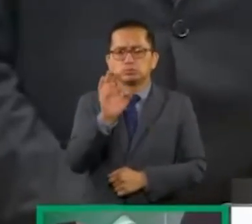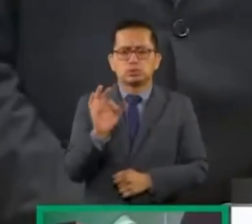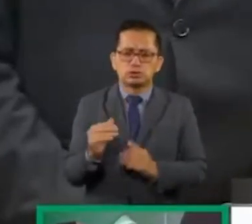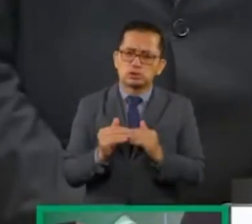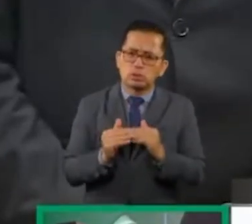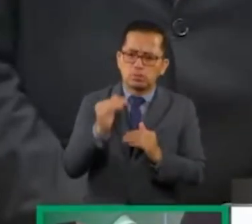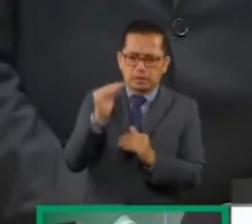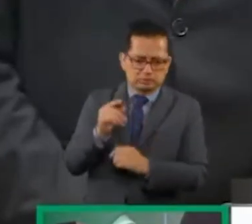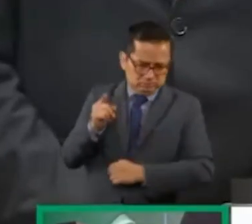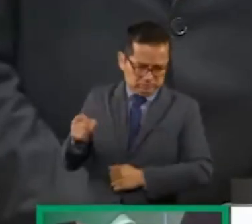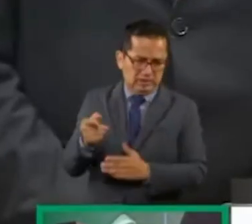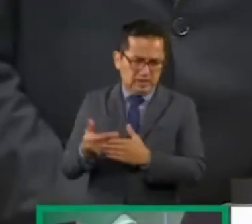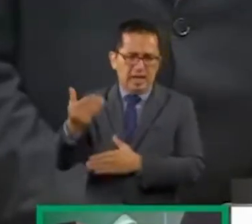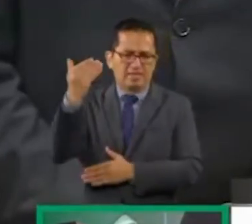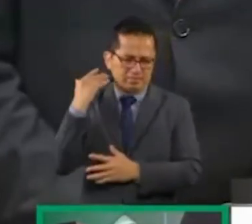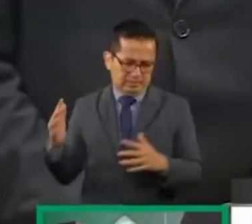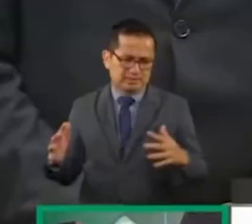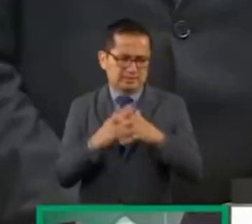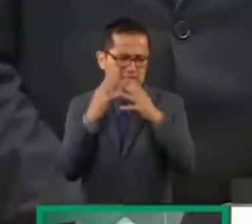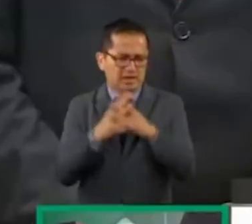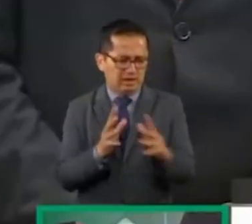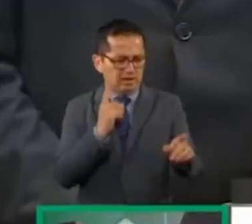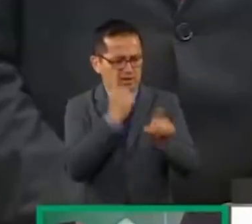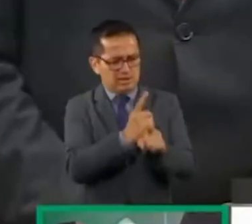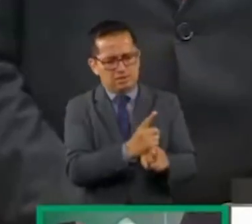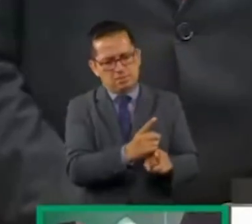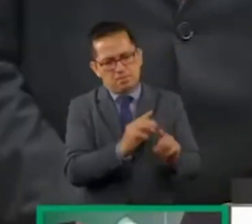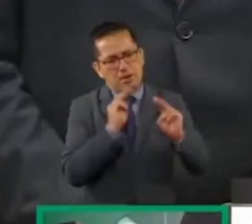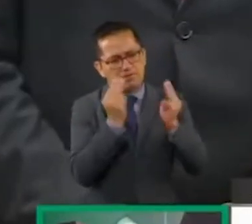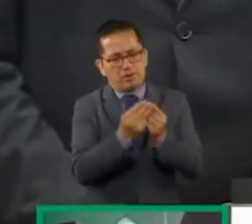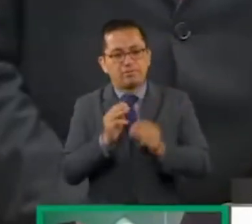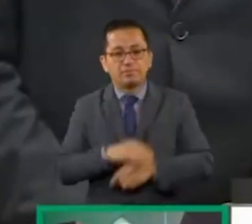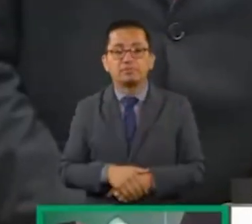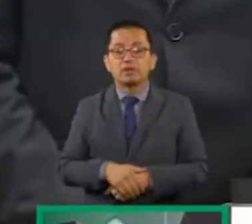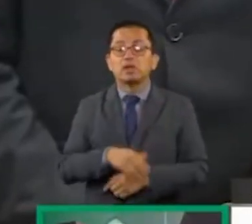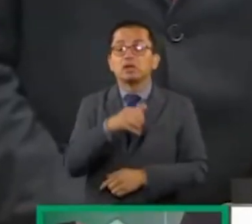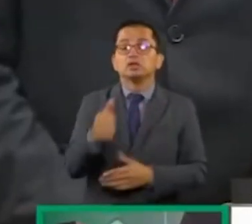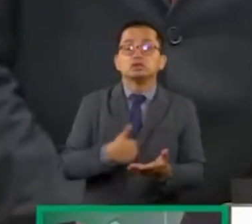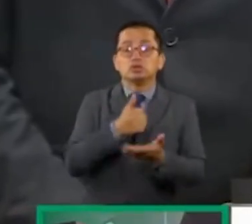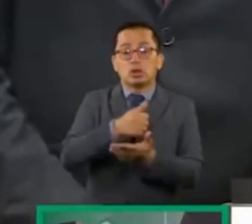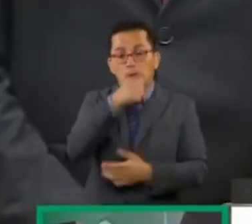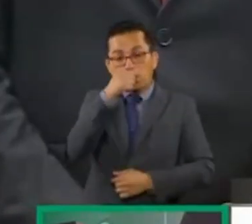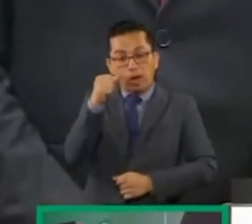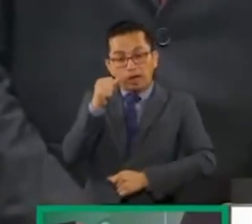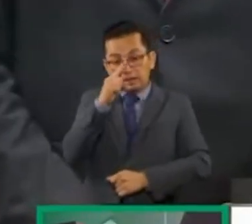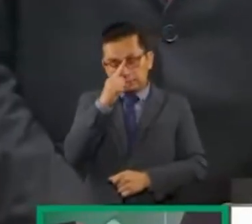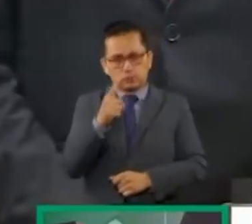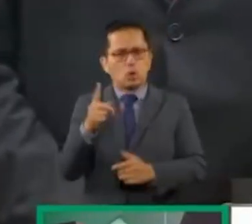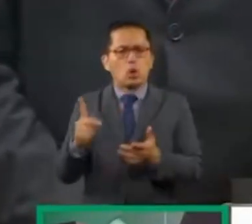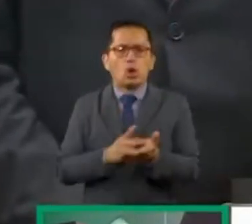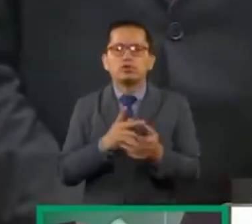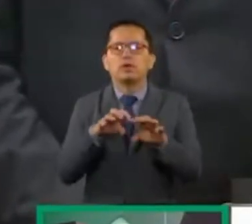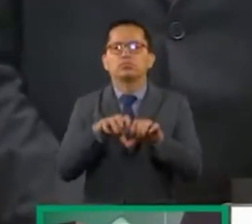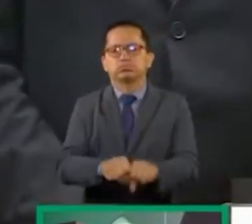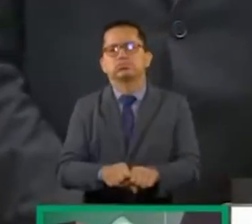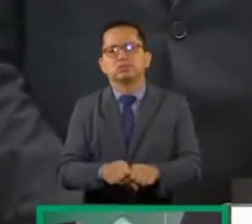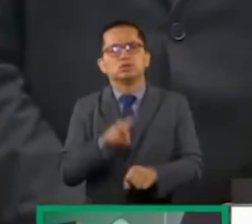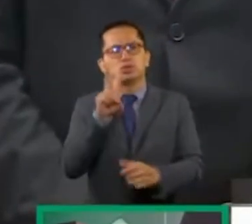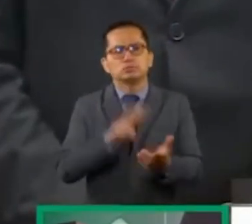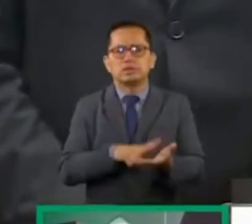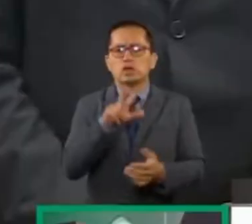narco. Volvieron a Ciudad Juárez, la capital más violenta del mundo, en 2008. Incluso con